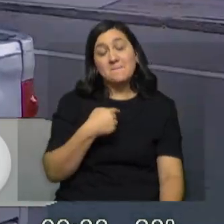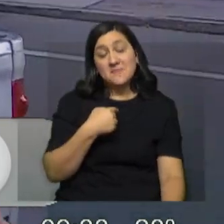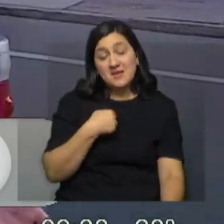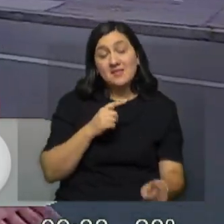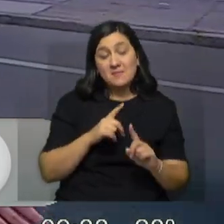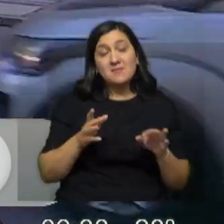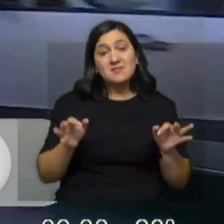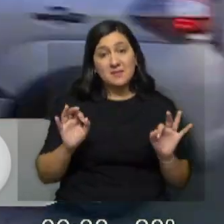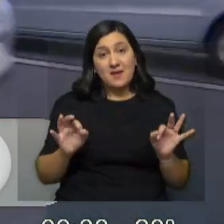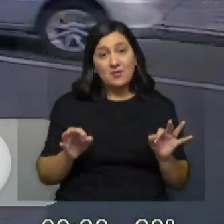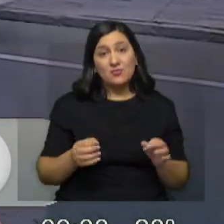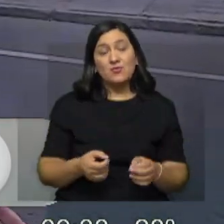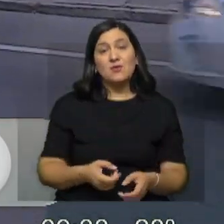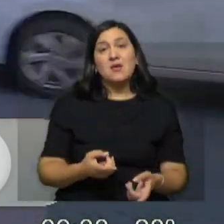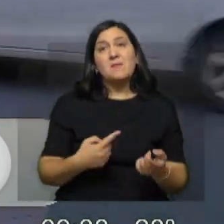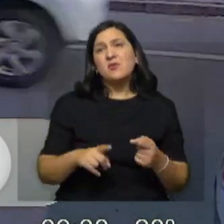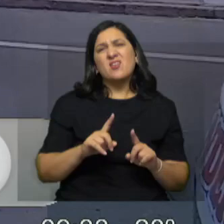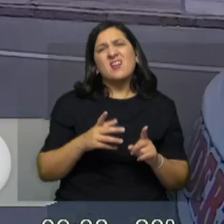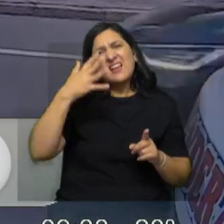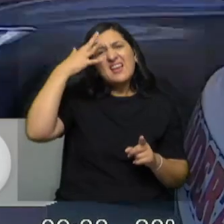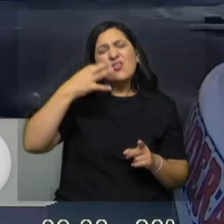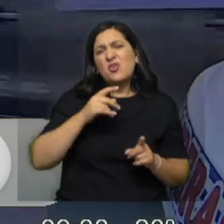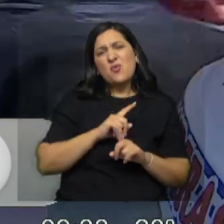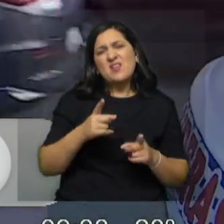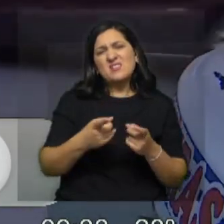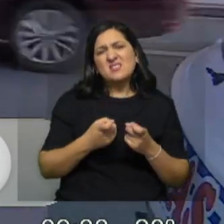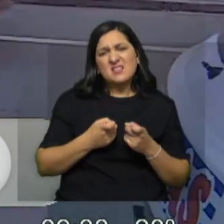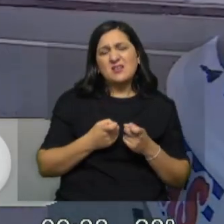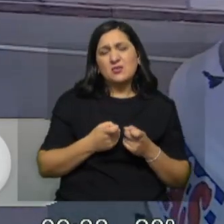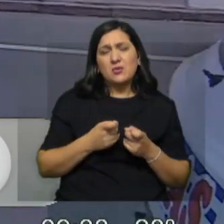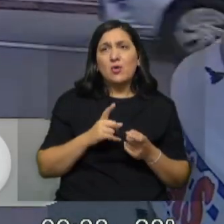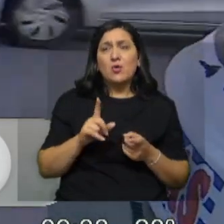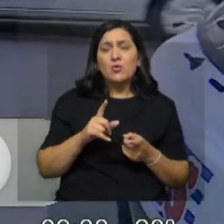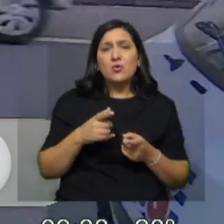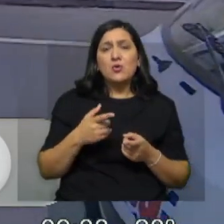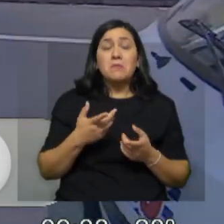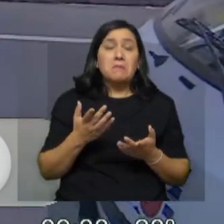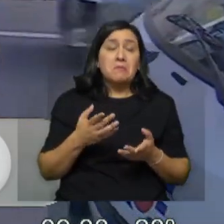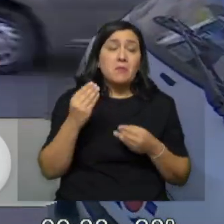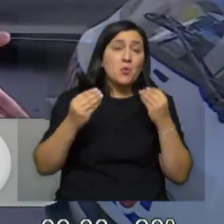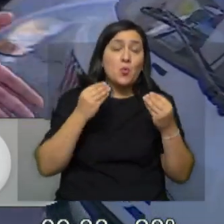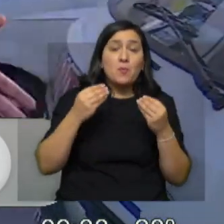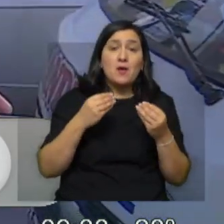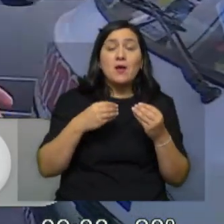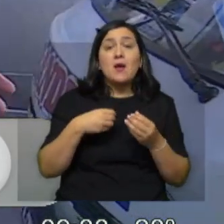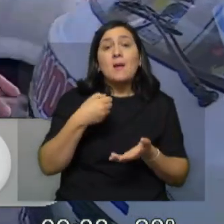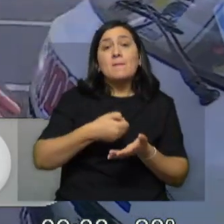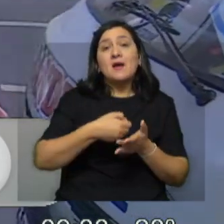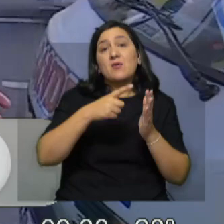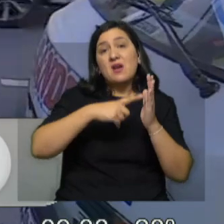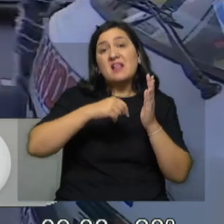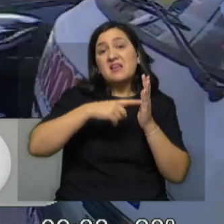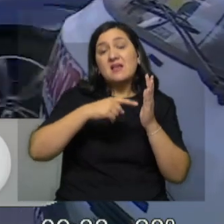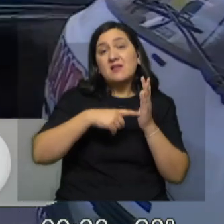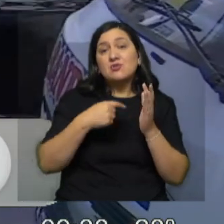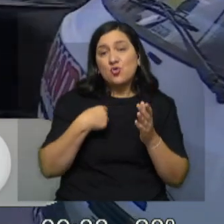desde luego, pero creo que no es necesario, no sé. O al menos no me inquieta pagar un alquiler compartido con mis hermanos, con quienes vivo al día